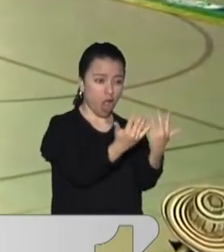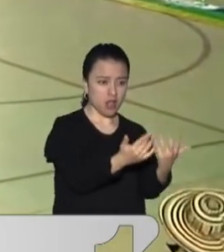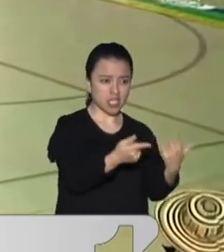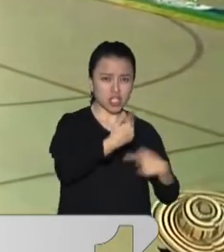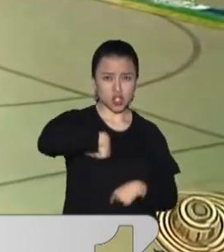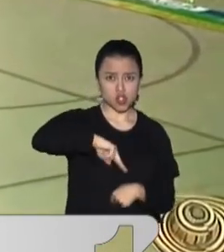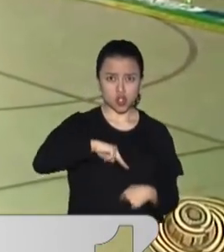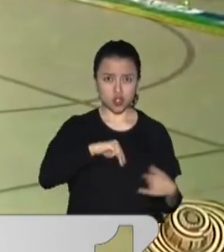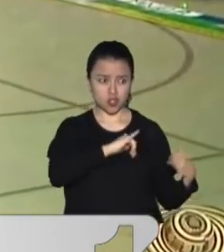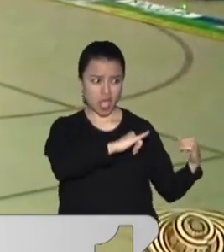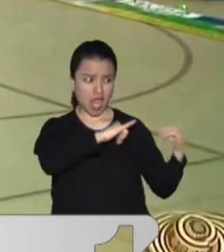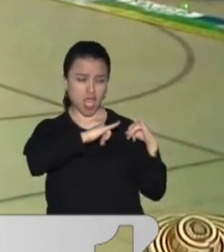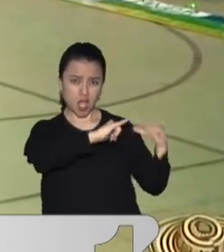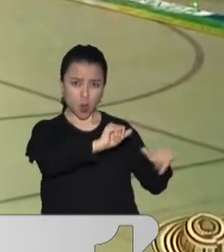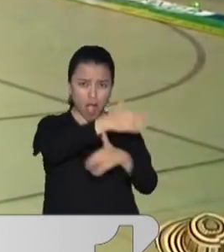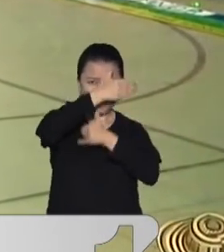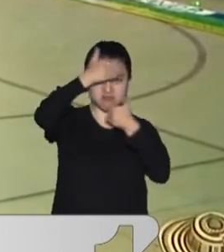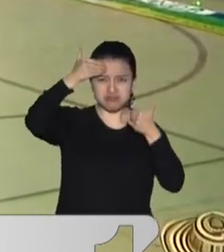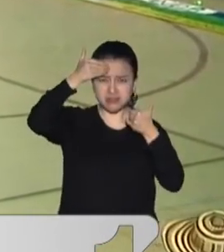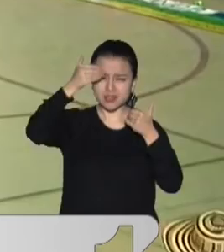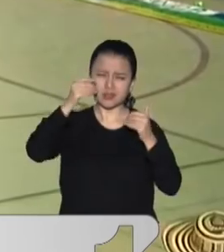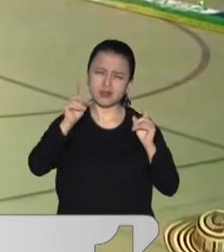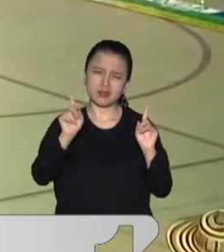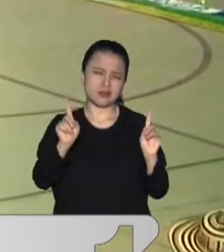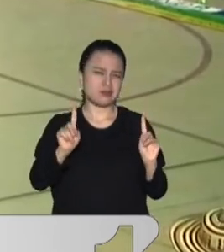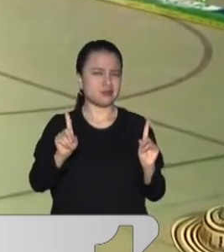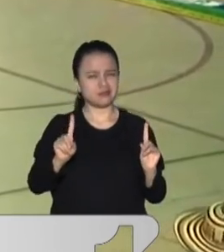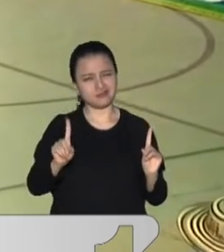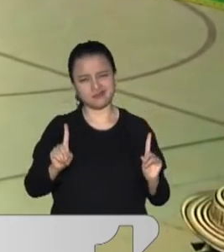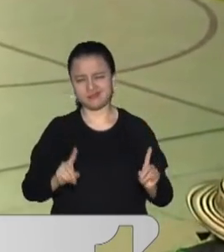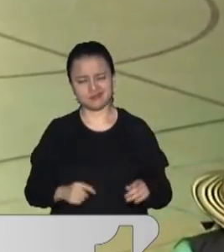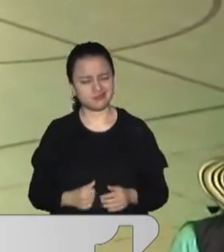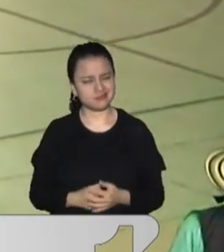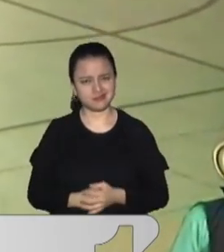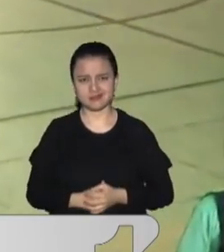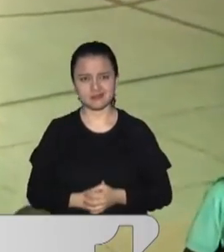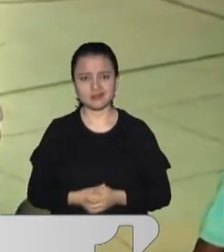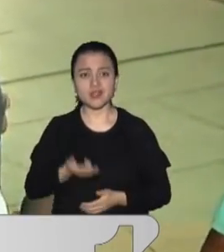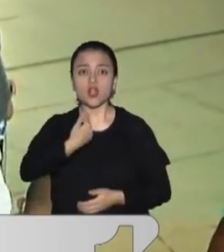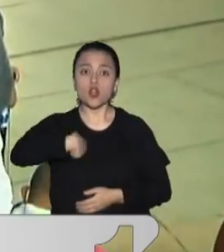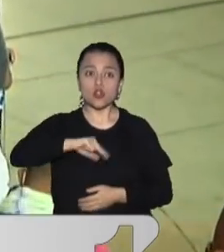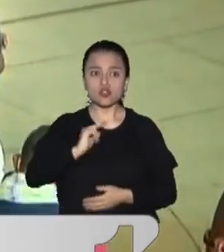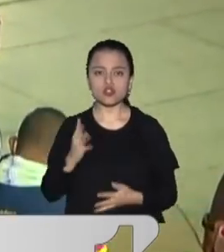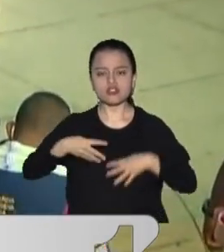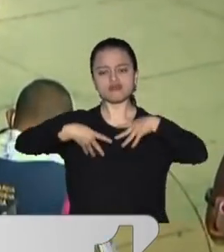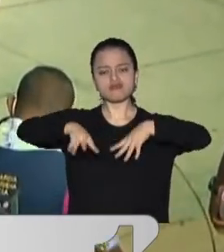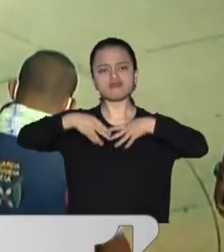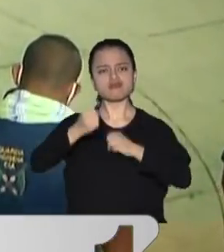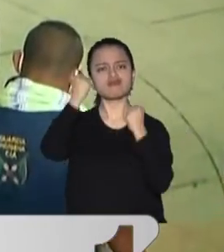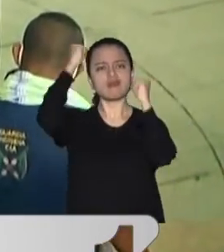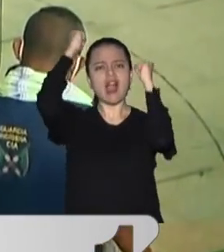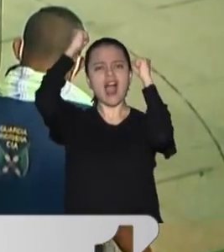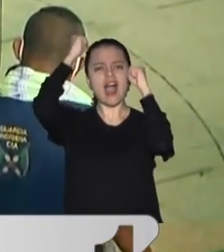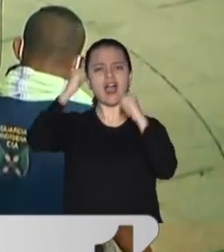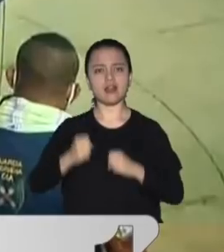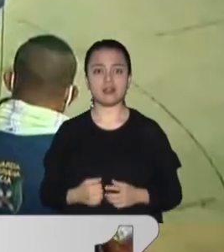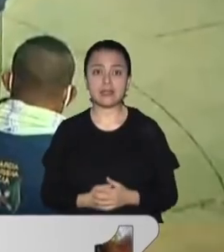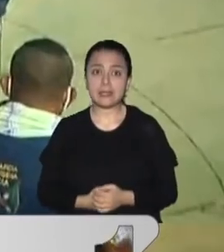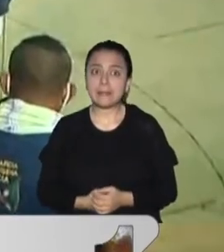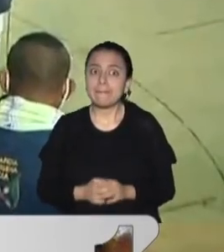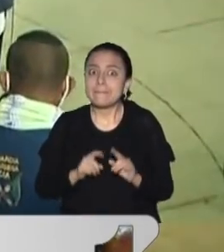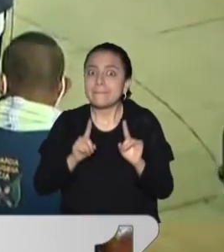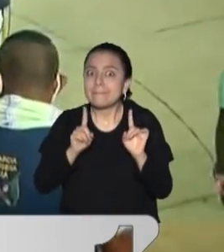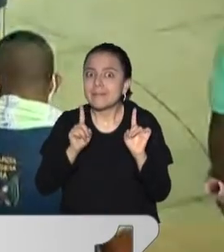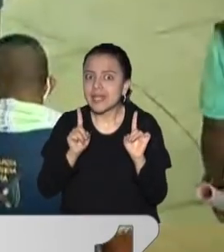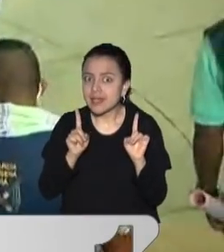están saliendo catalogando por los medios. Nosotros venimos especialmente a reclamar nuestros derechos, pero también